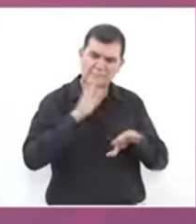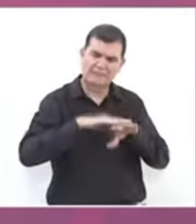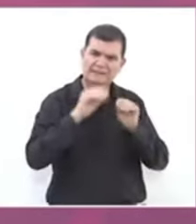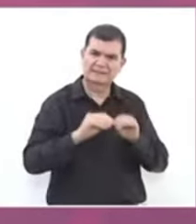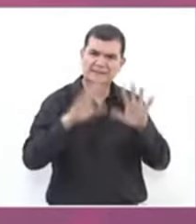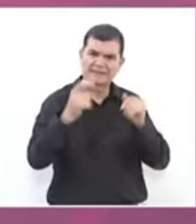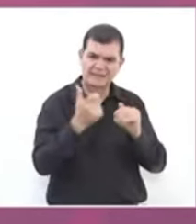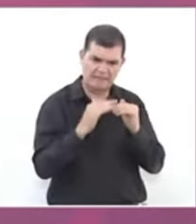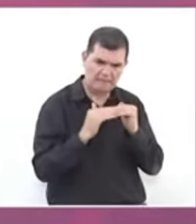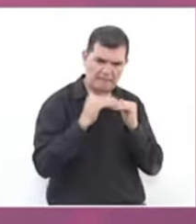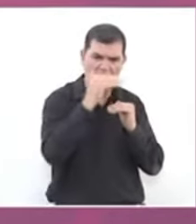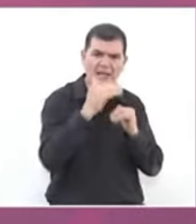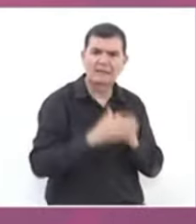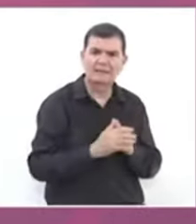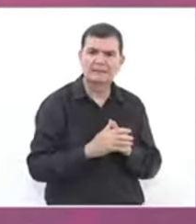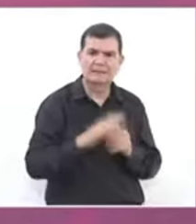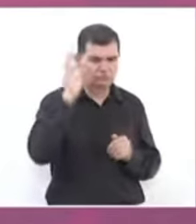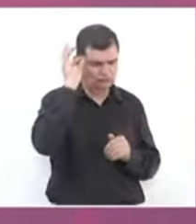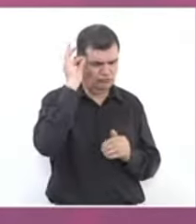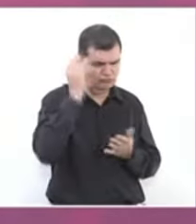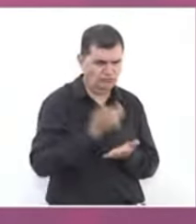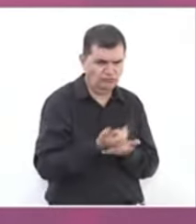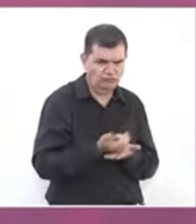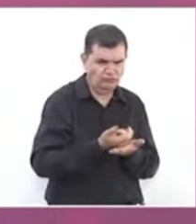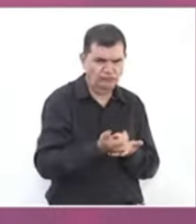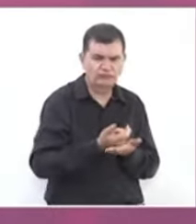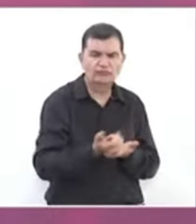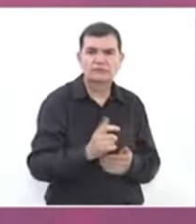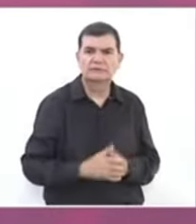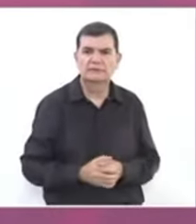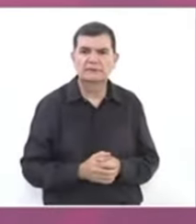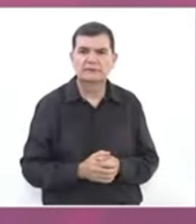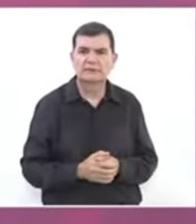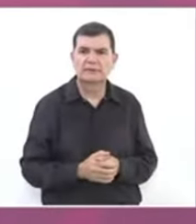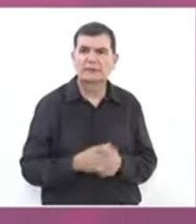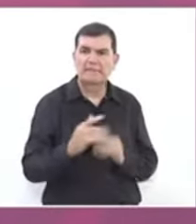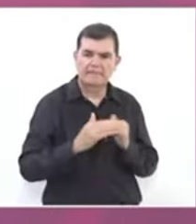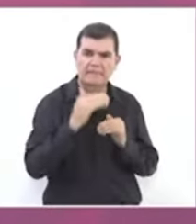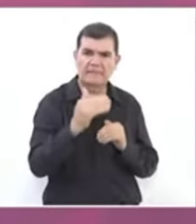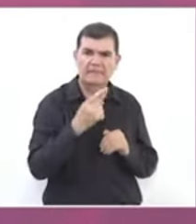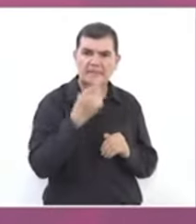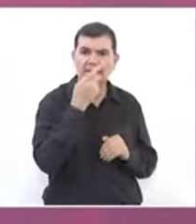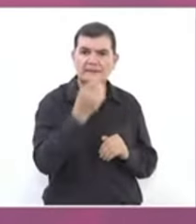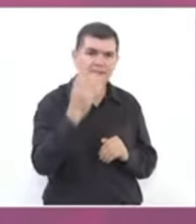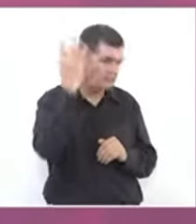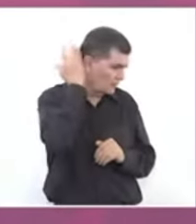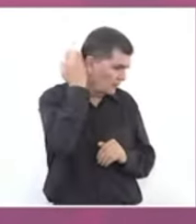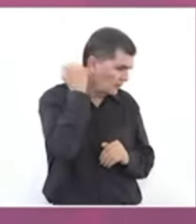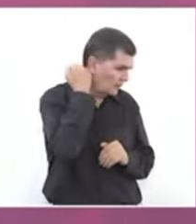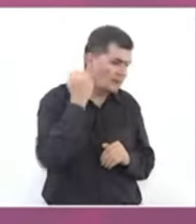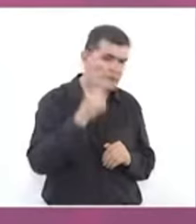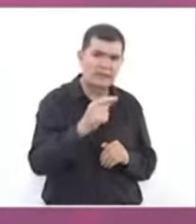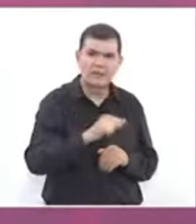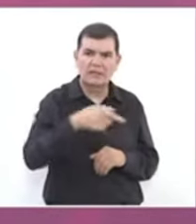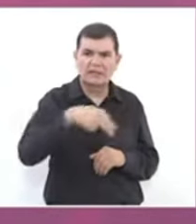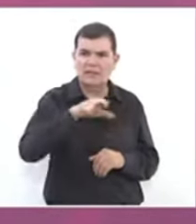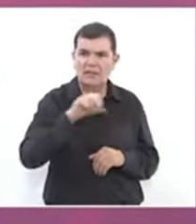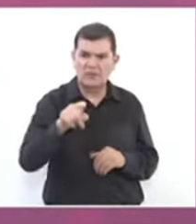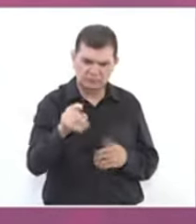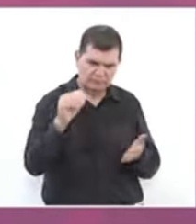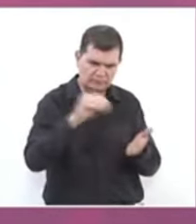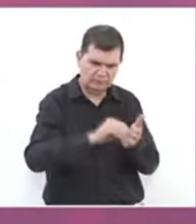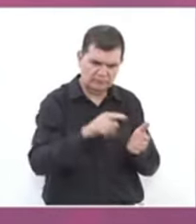doctora Claudia Sheinbaum Pardo. No se te olvide compartir el video en el grupo de WhatsApp de la familia, de los